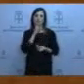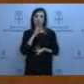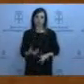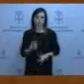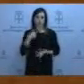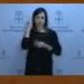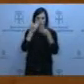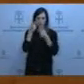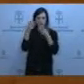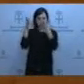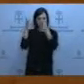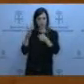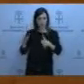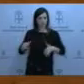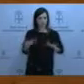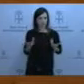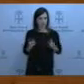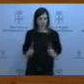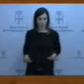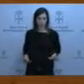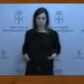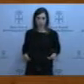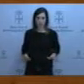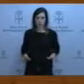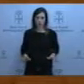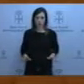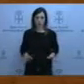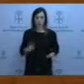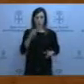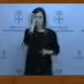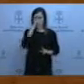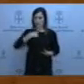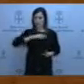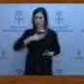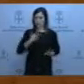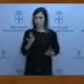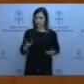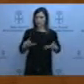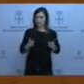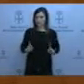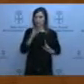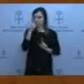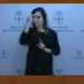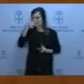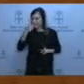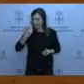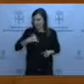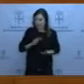ustedes nuestro punto de vista. Ya lo conocen y, por lo tanto, no se lo voy a